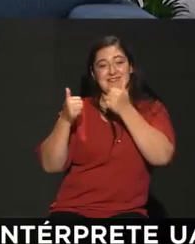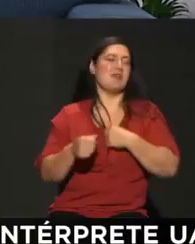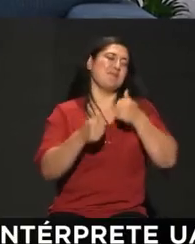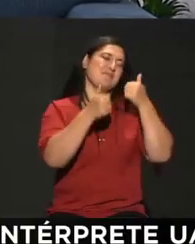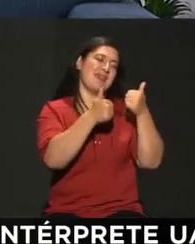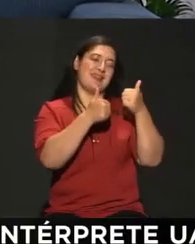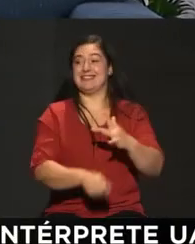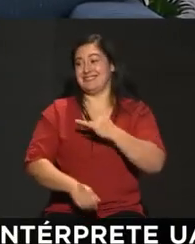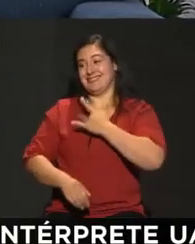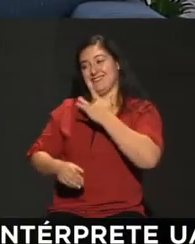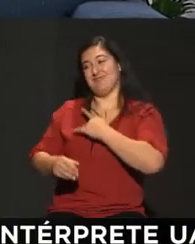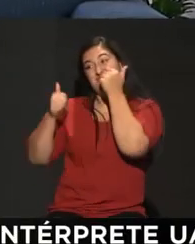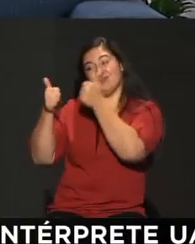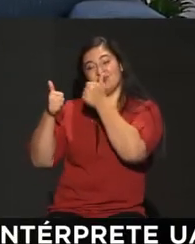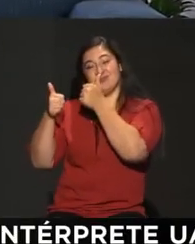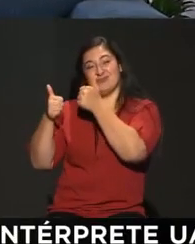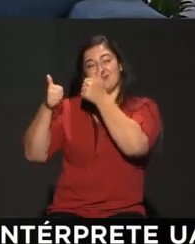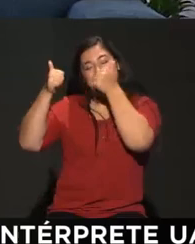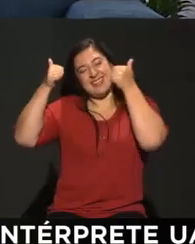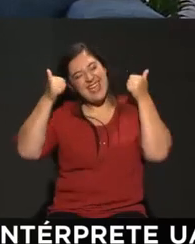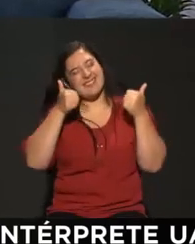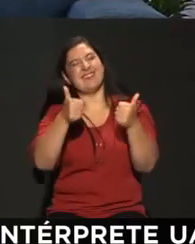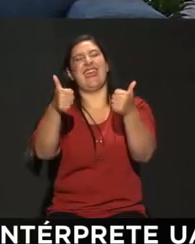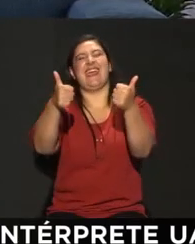bien. Me siento bien. ¡Qué